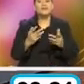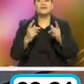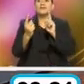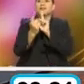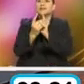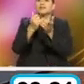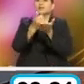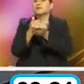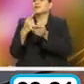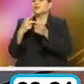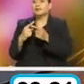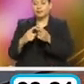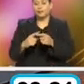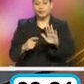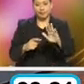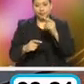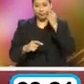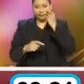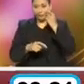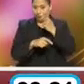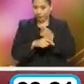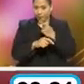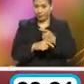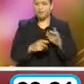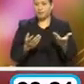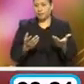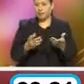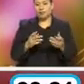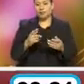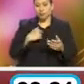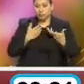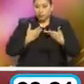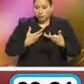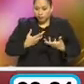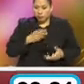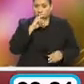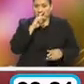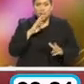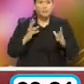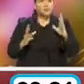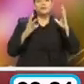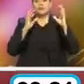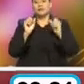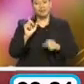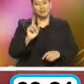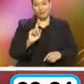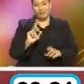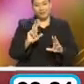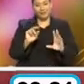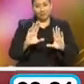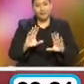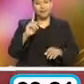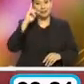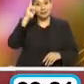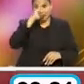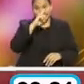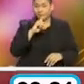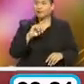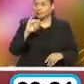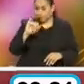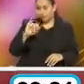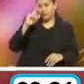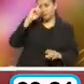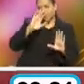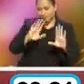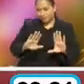acudir? ¿A quién acudir? Ok, lo primero que debemos de hacer es no alarmarnos, curiosamente. Difícil. No hay que, sí, yo sé que es muy difícil, pero hay que